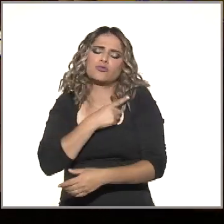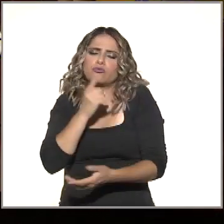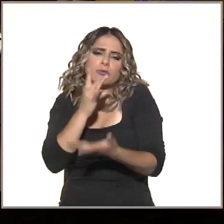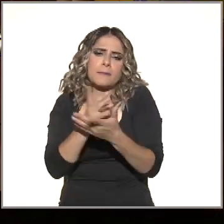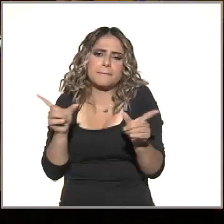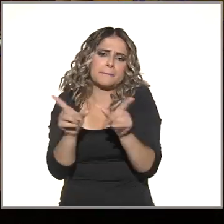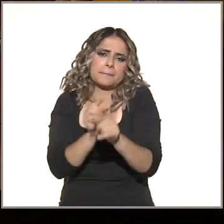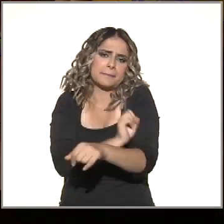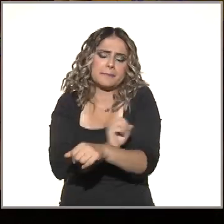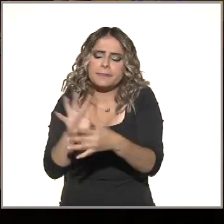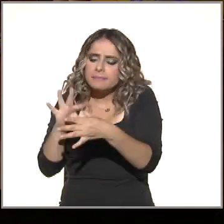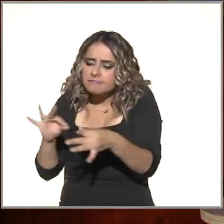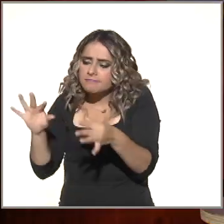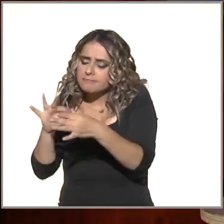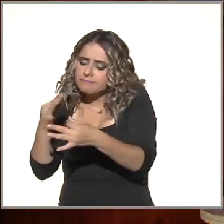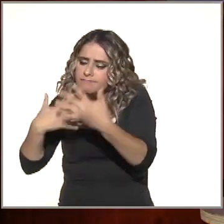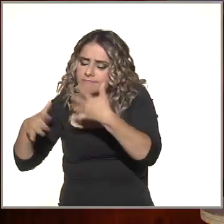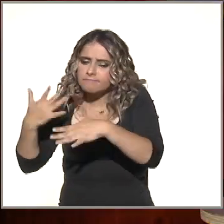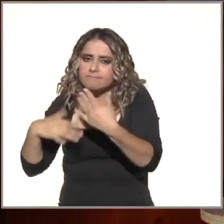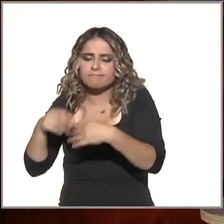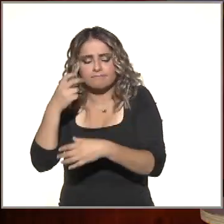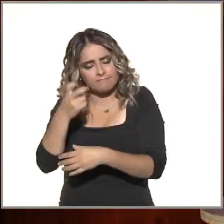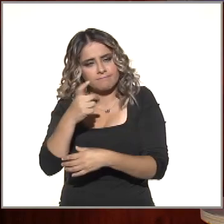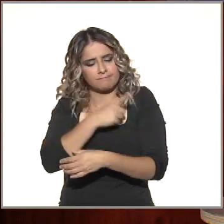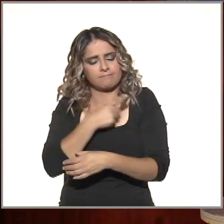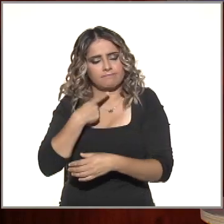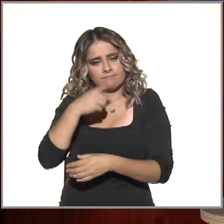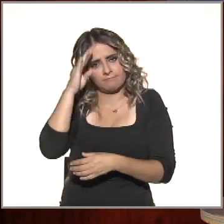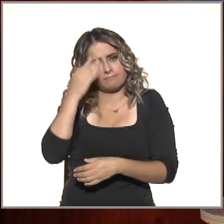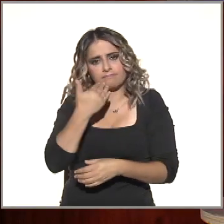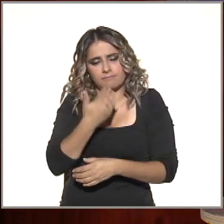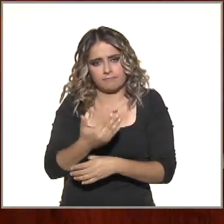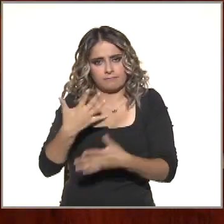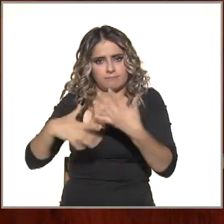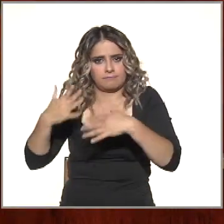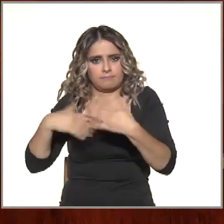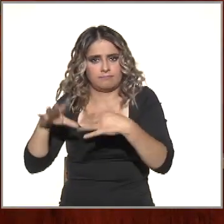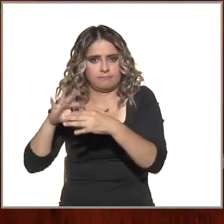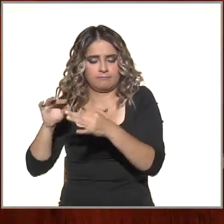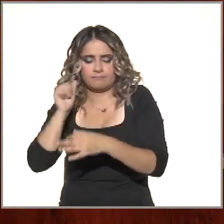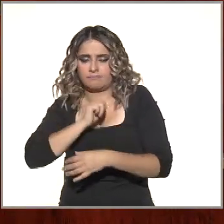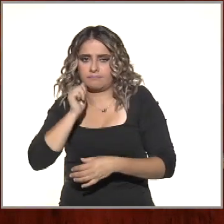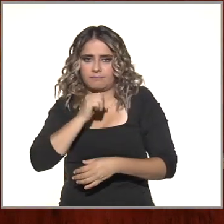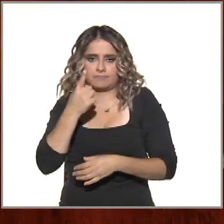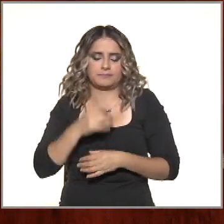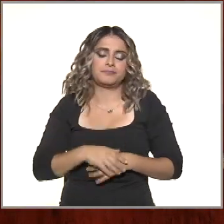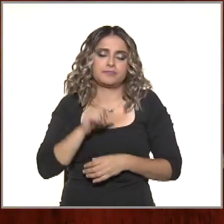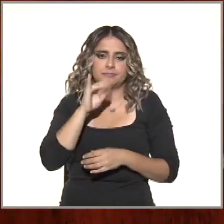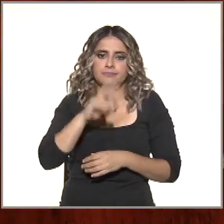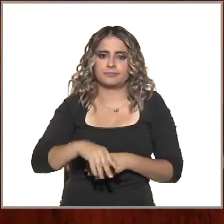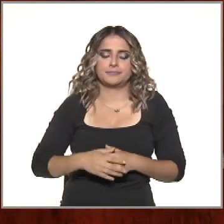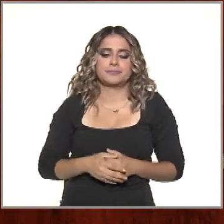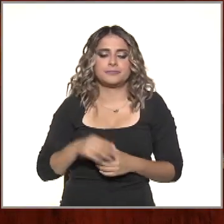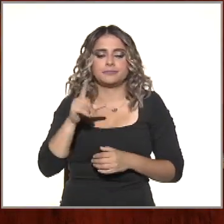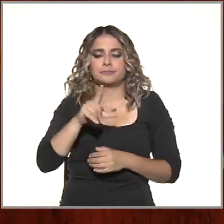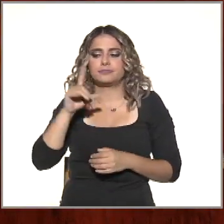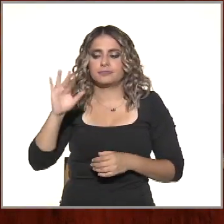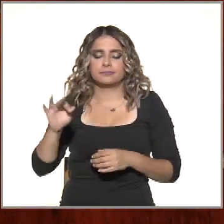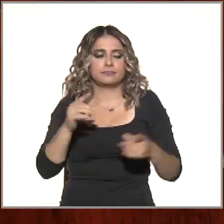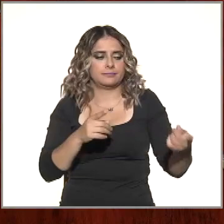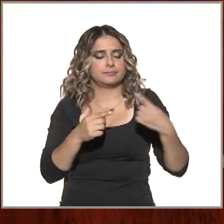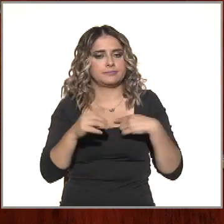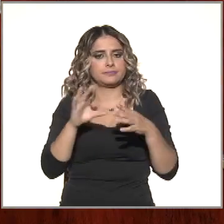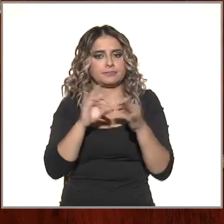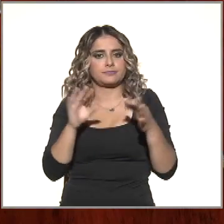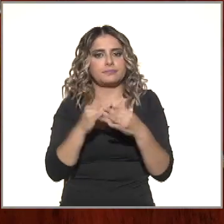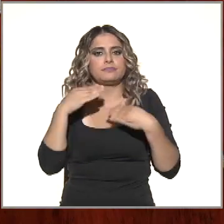que hay que trabajar en eso, creo que hay que buscarlas. Por supuesto que sí, creo que es bien importante decirlo. Y bueno, Luis Fernando, nos estabas comentando